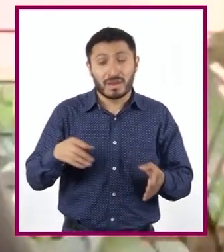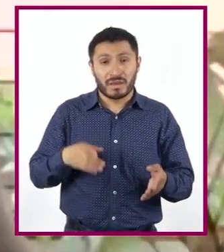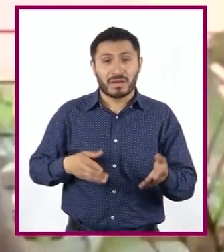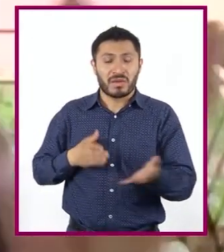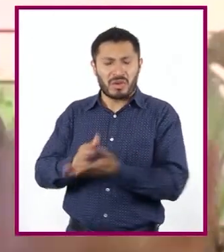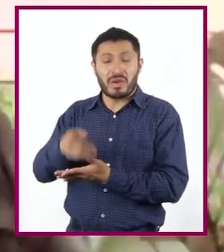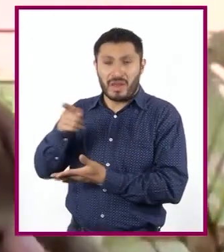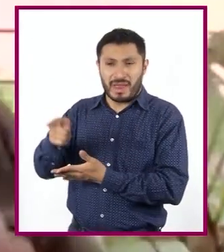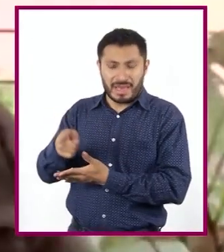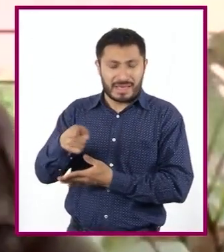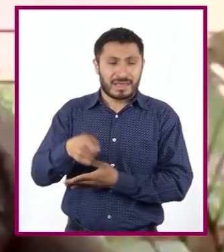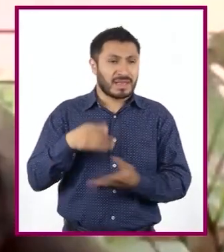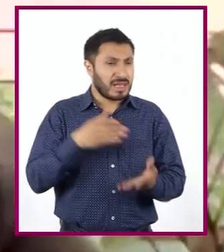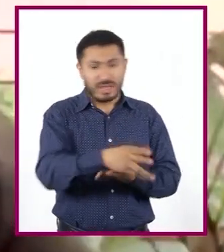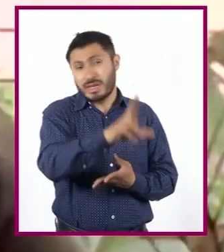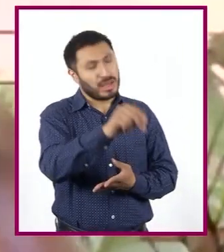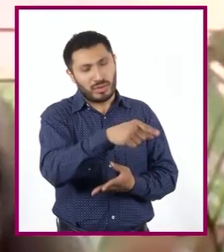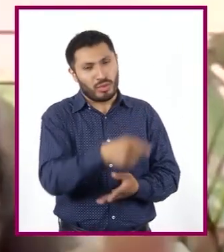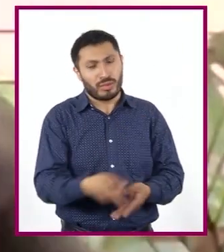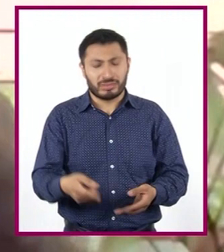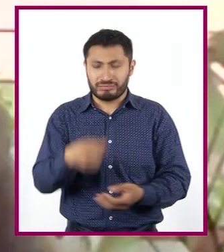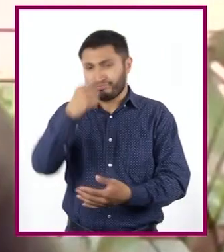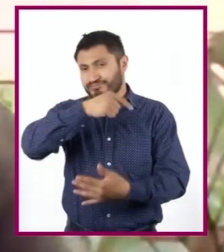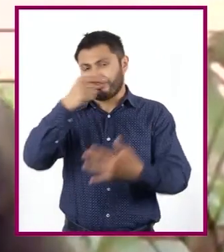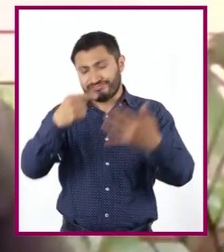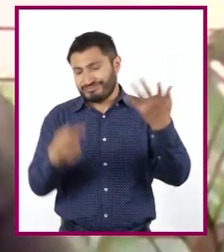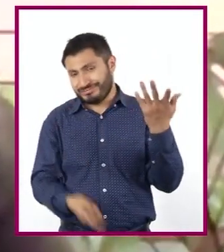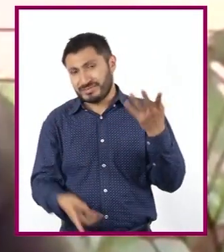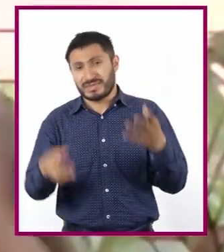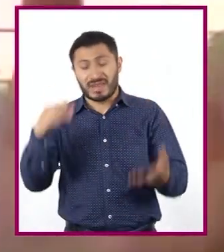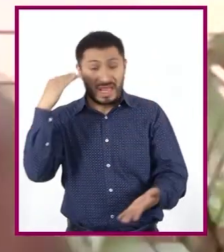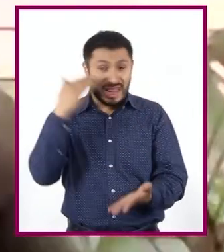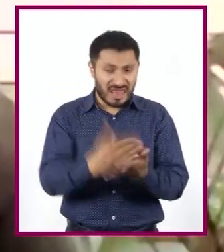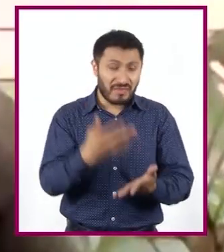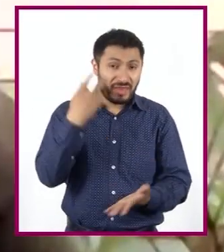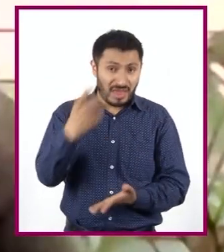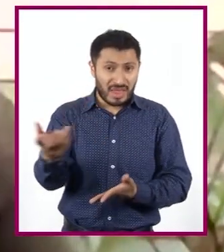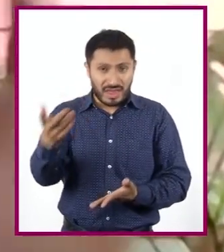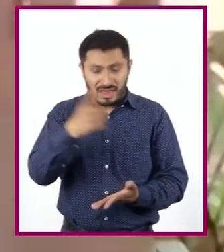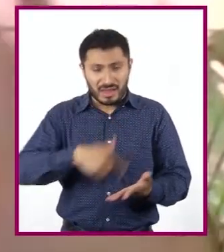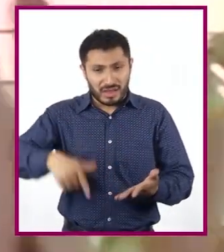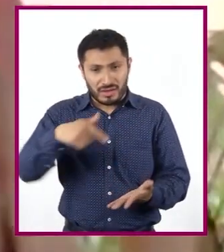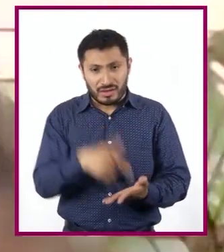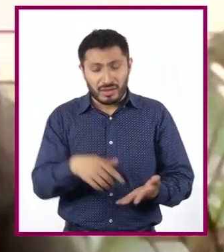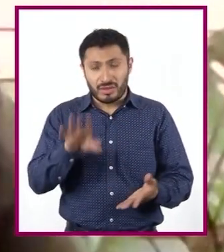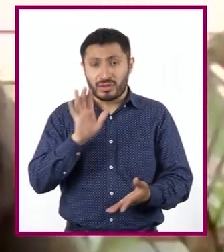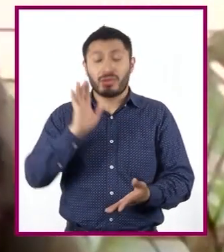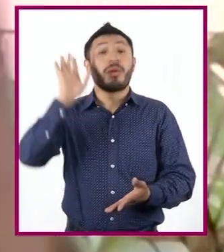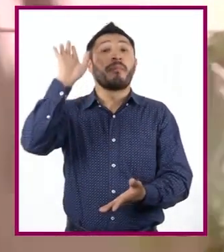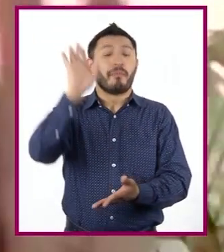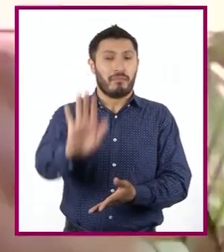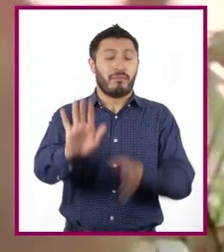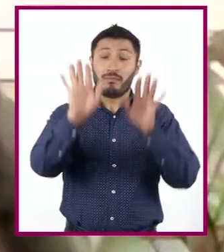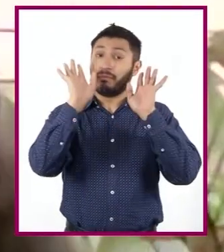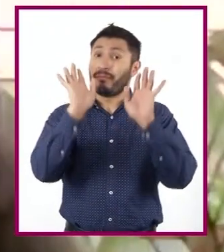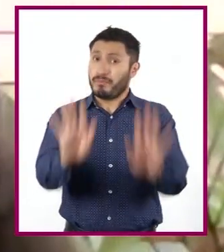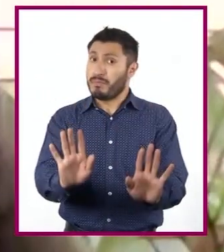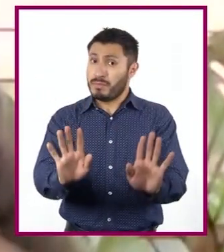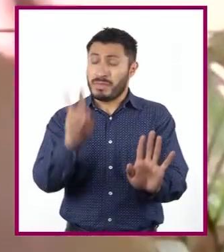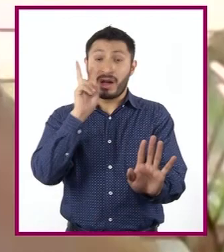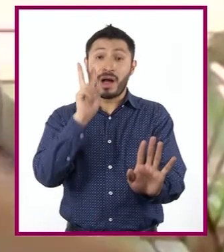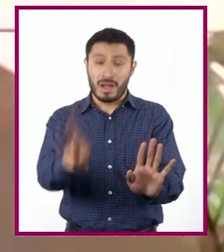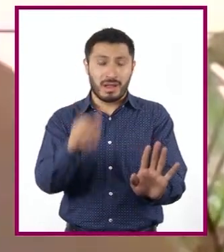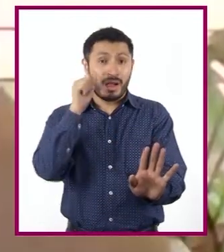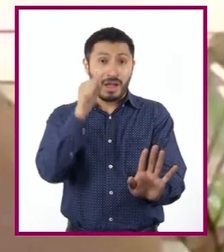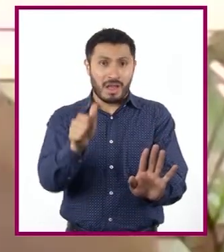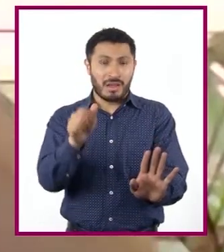Tener también, claro, una ruta de libros que leer, sin duda alguna. Siempre, insisto, libros que leamos por